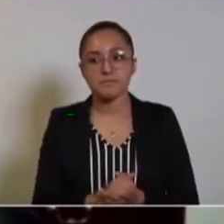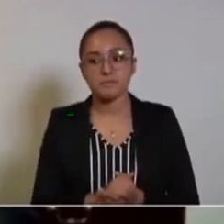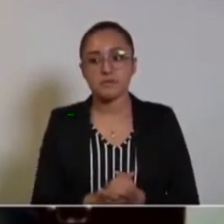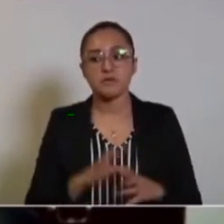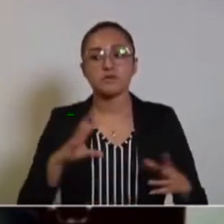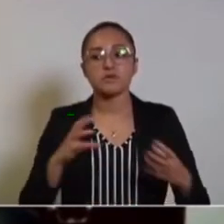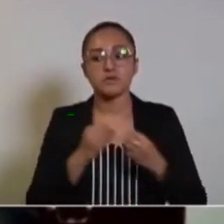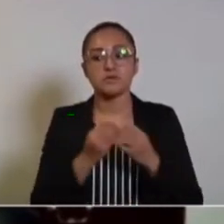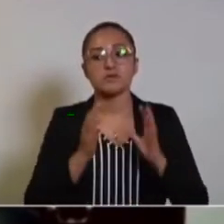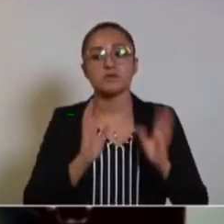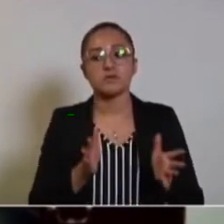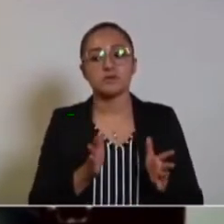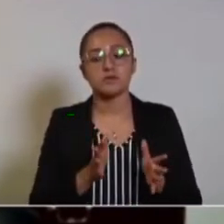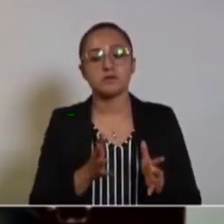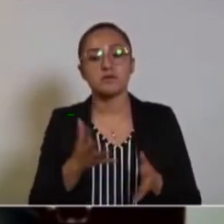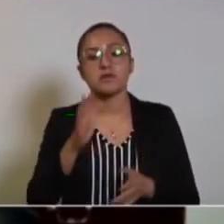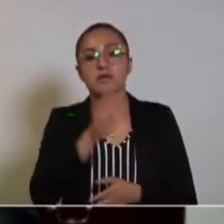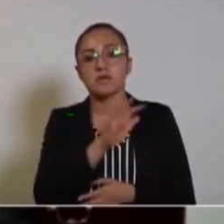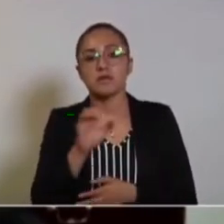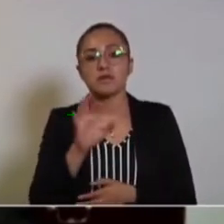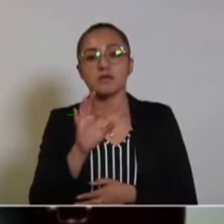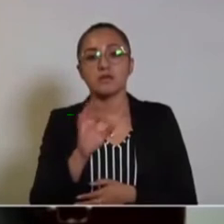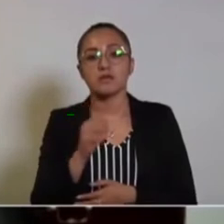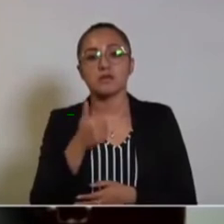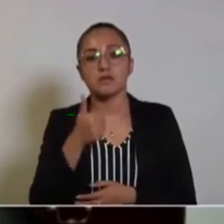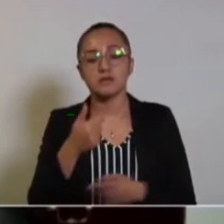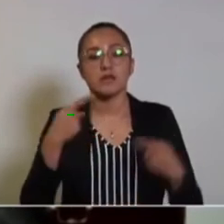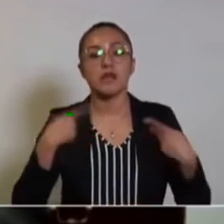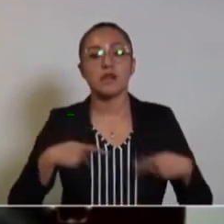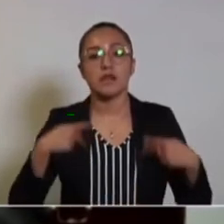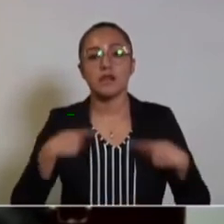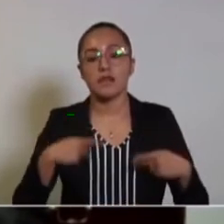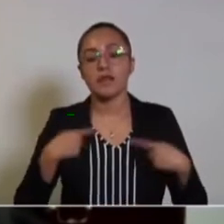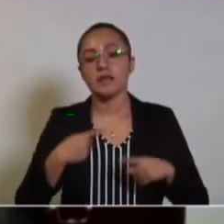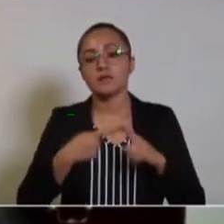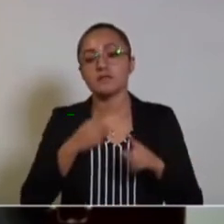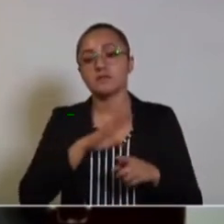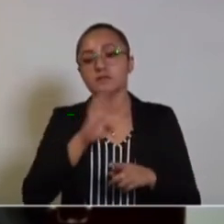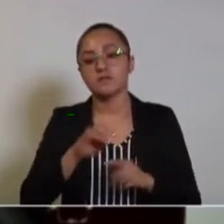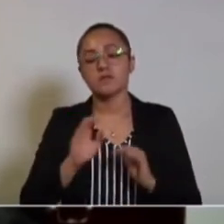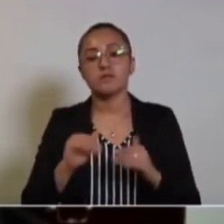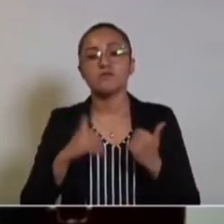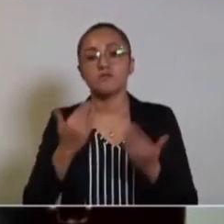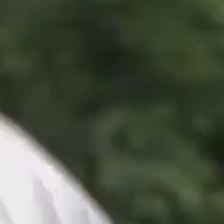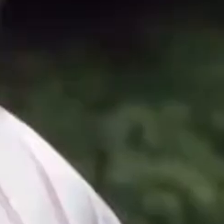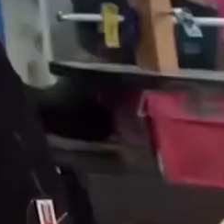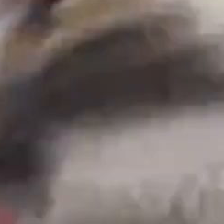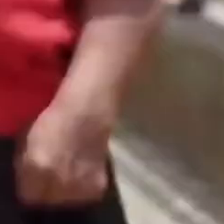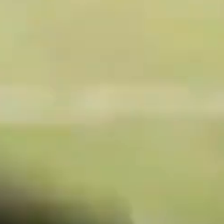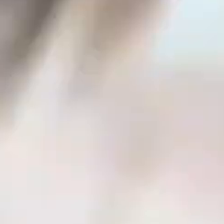lo cual llevamos a 546 personas que han perdido la vida fuera de Puebla.